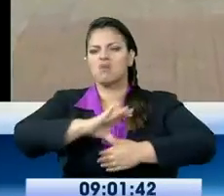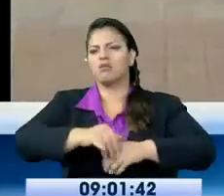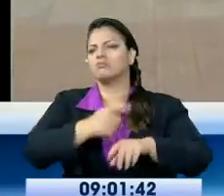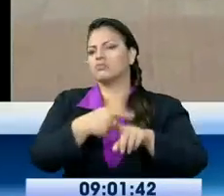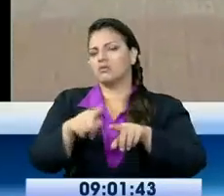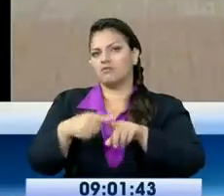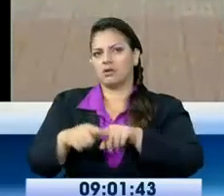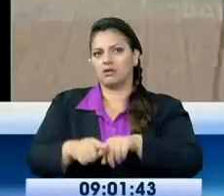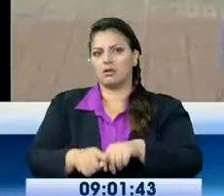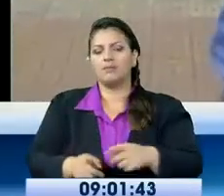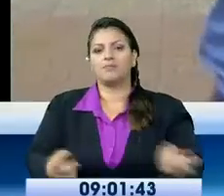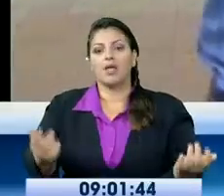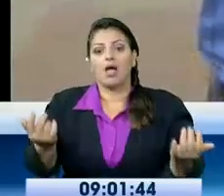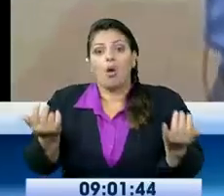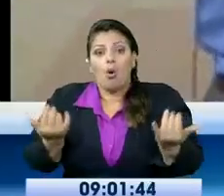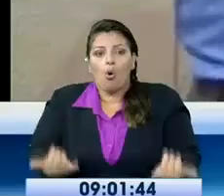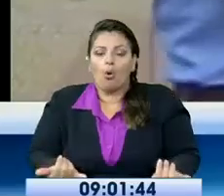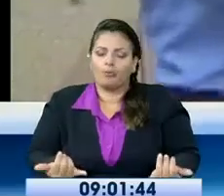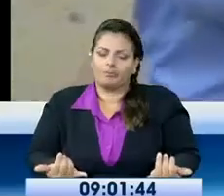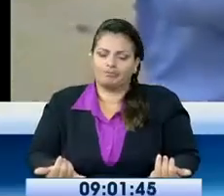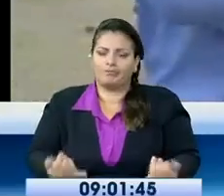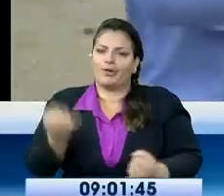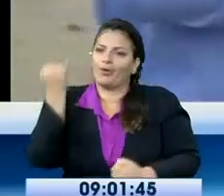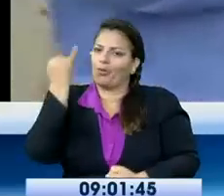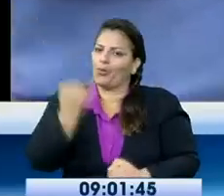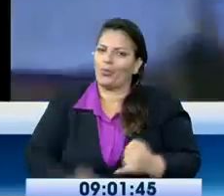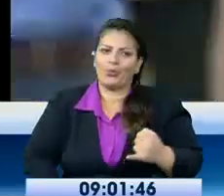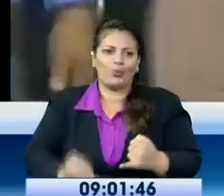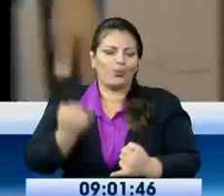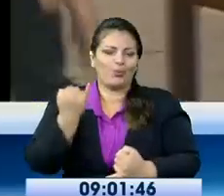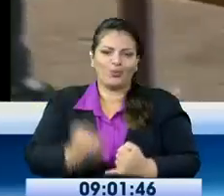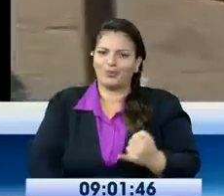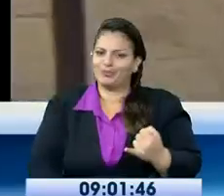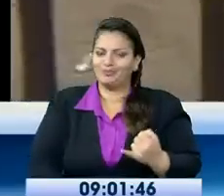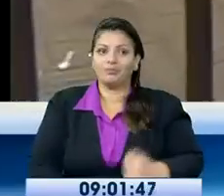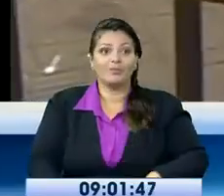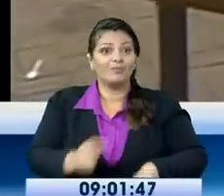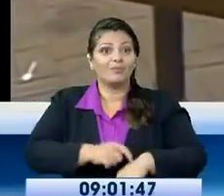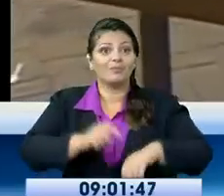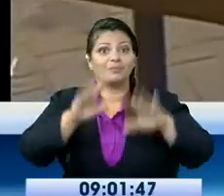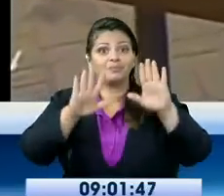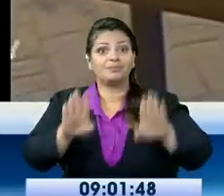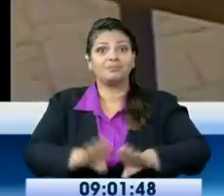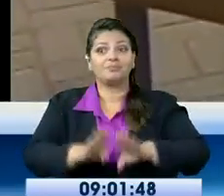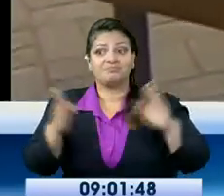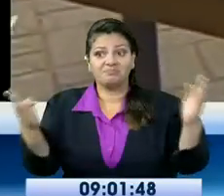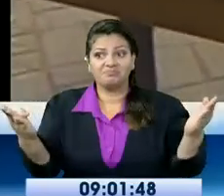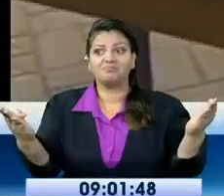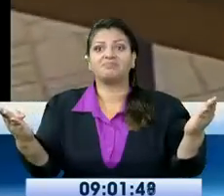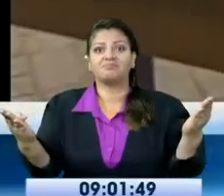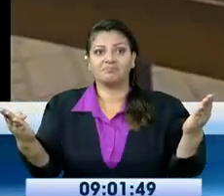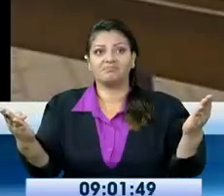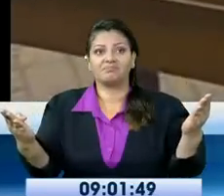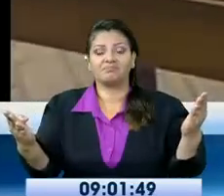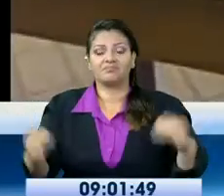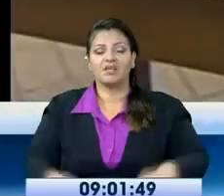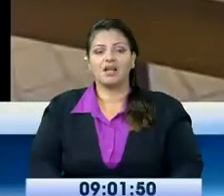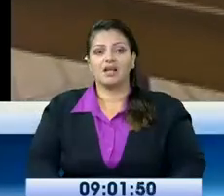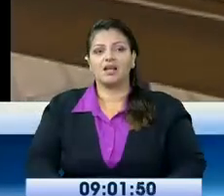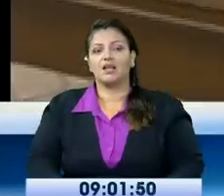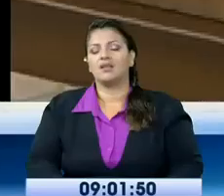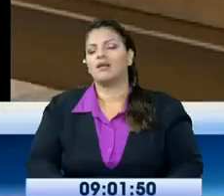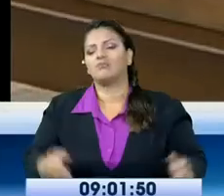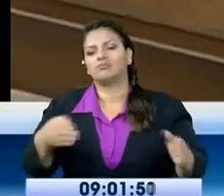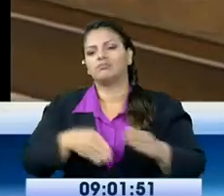poder venir. Así que más o menos desde las 10 de la mañana creo que ya pueden ingresar. Pero bueno, el chanchito creo que va a durar un poquito más. Aquí